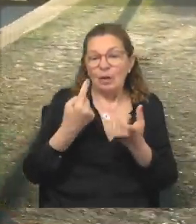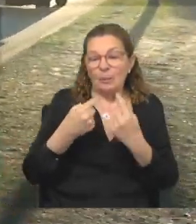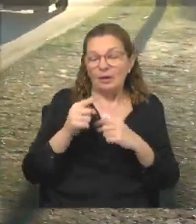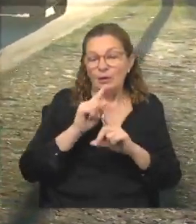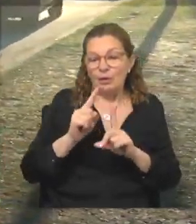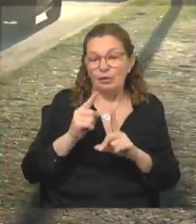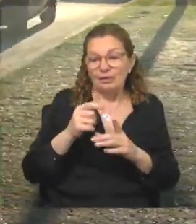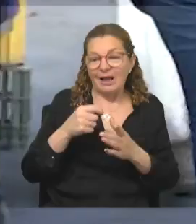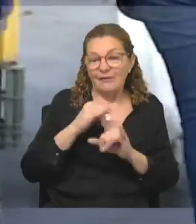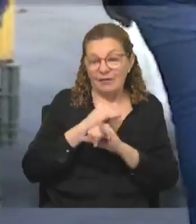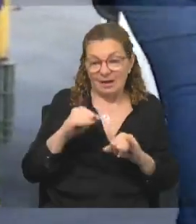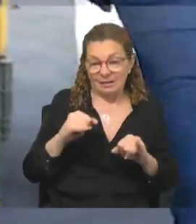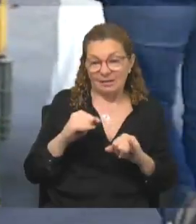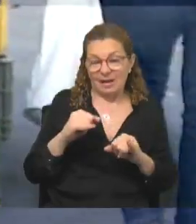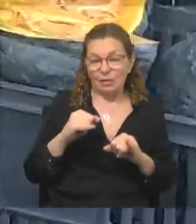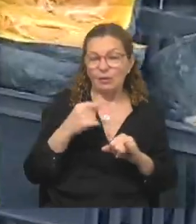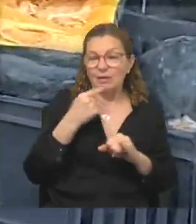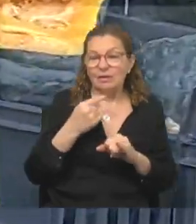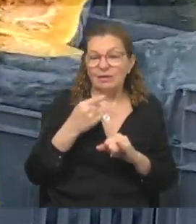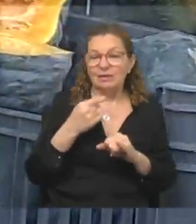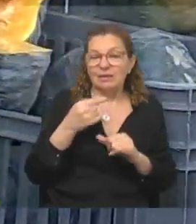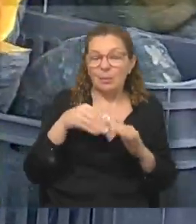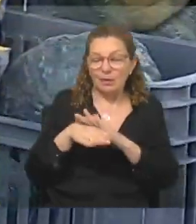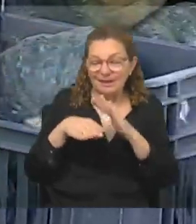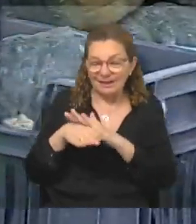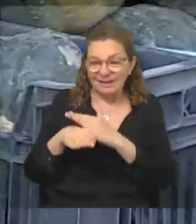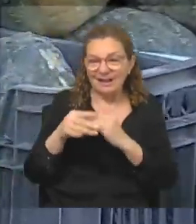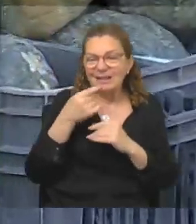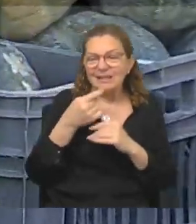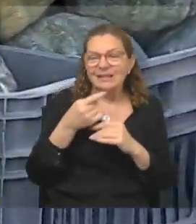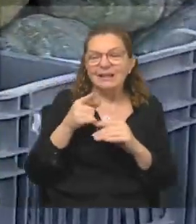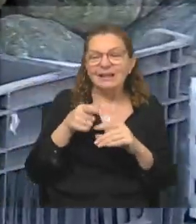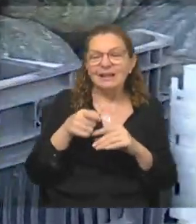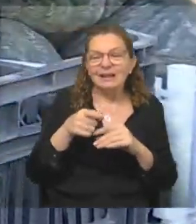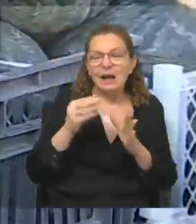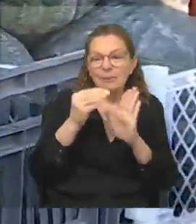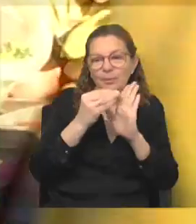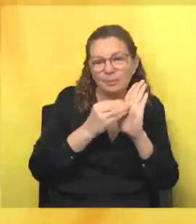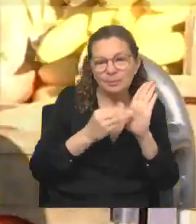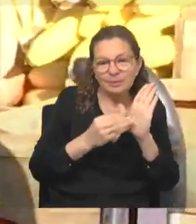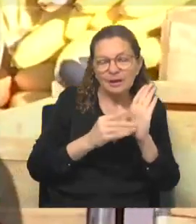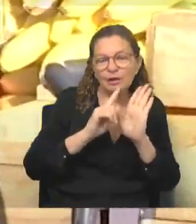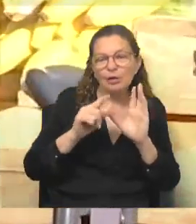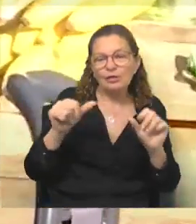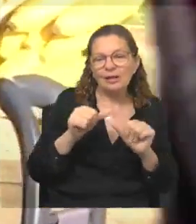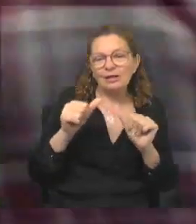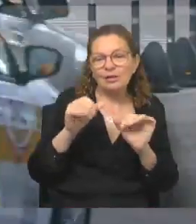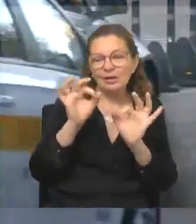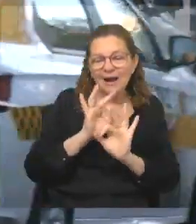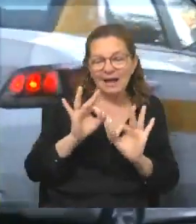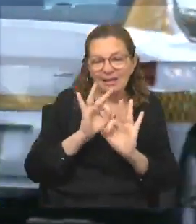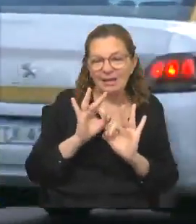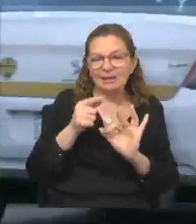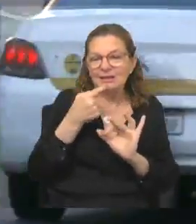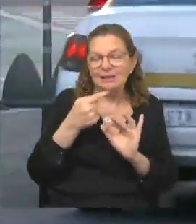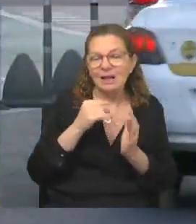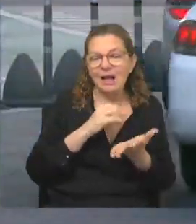se han finalizado los denominados como ingresados en tanto son aquellos que se registraron y no se realizó ninguna acción y